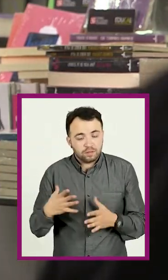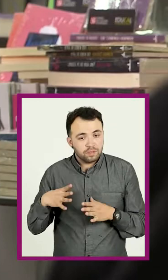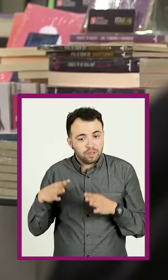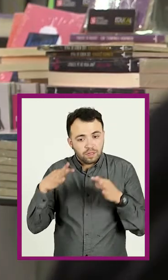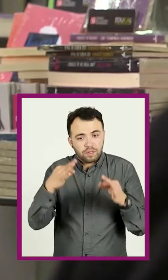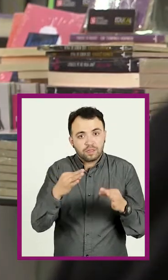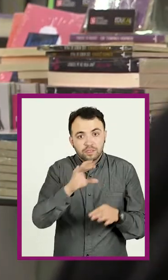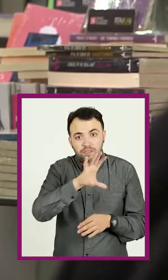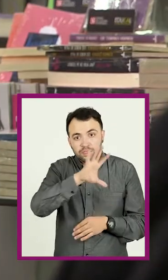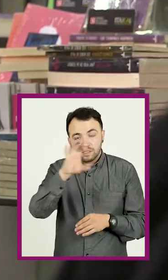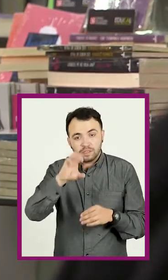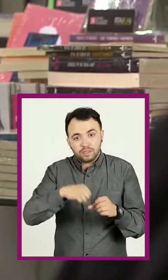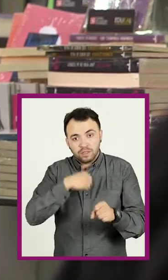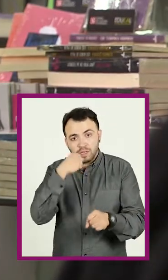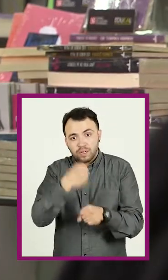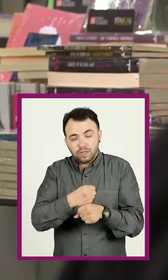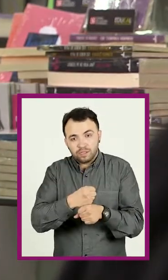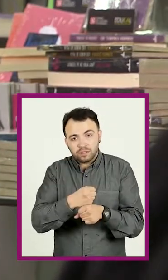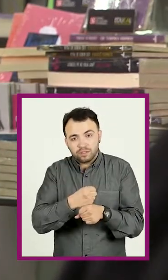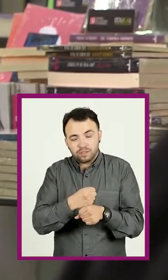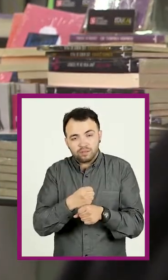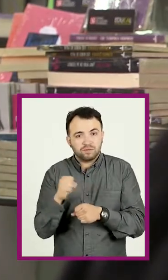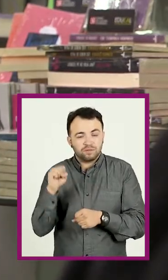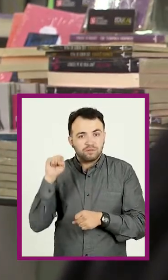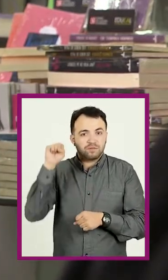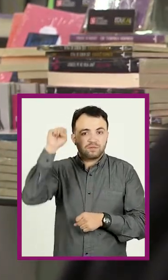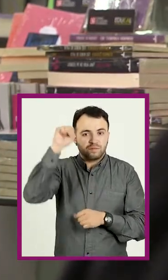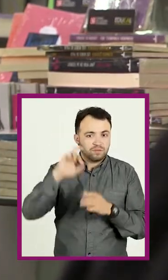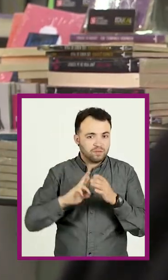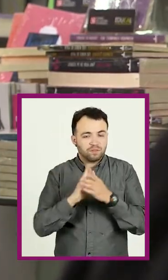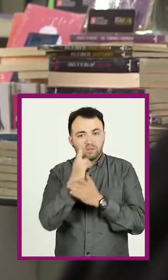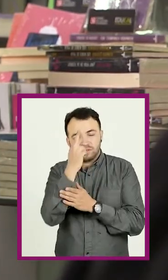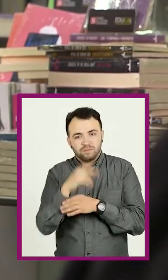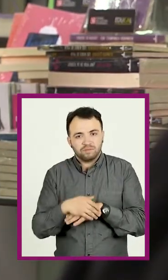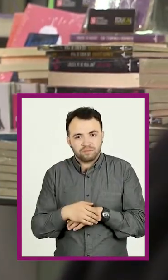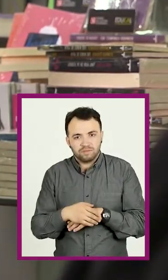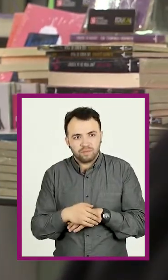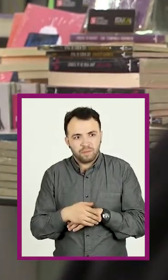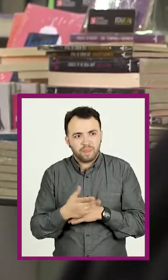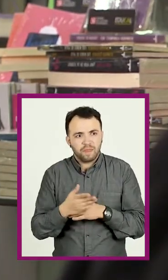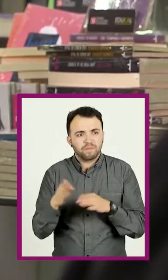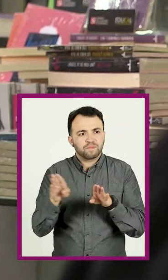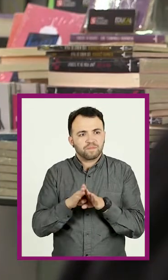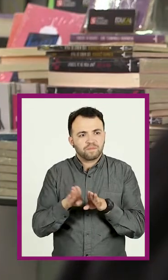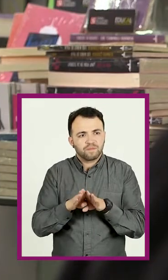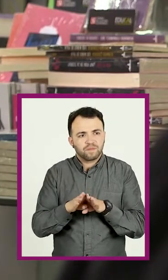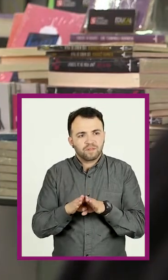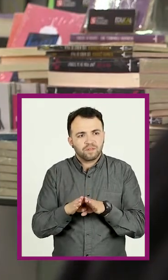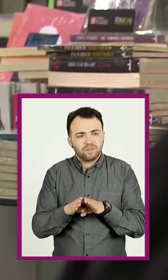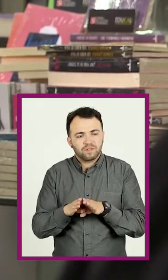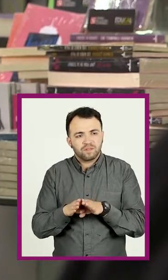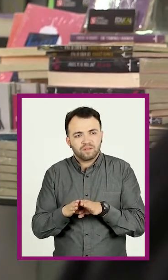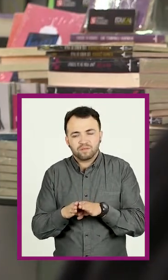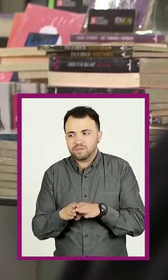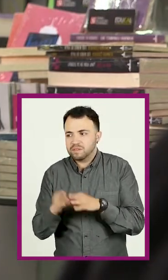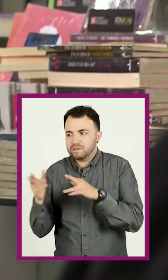la conquista. Y es sumamente interesante, de nuevo, cómo, al igual que Trasímaco y Sócrates, al